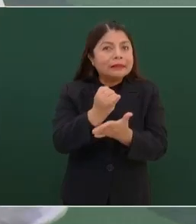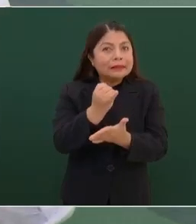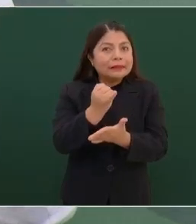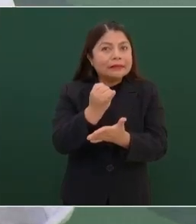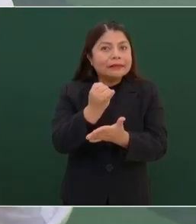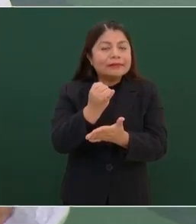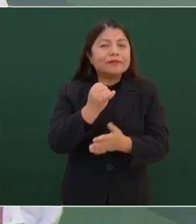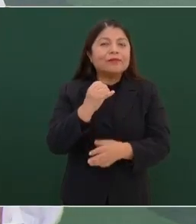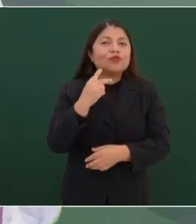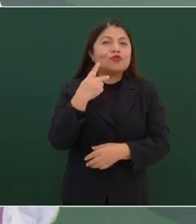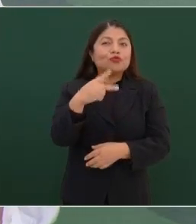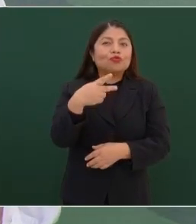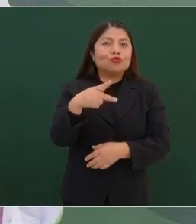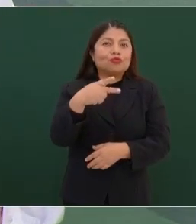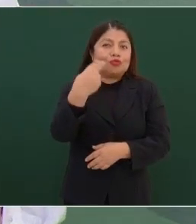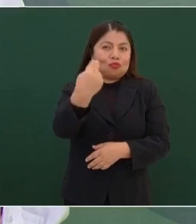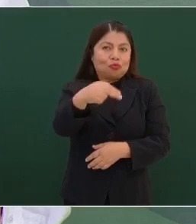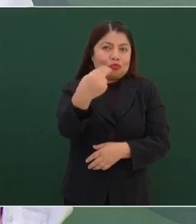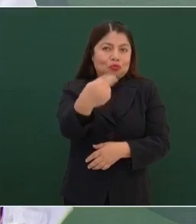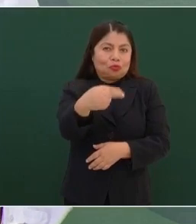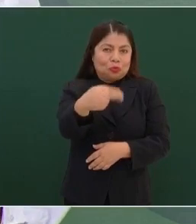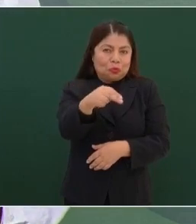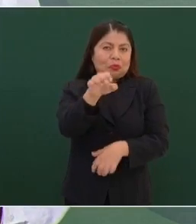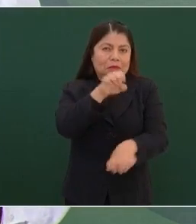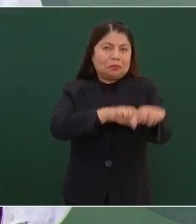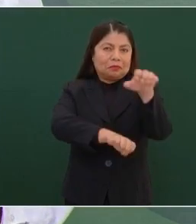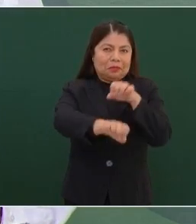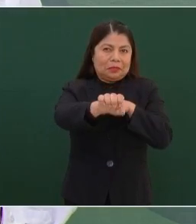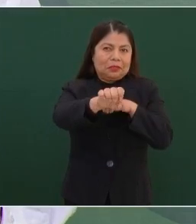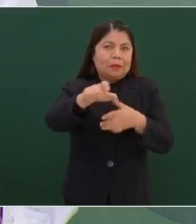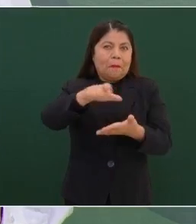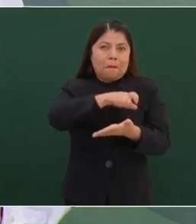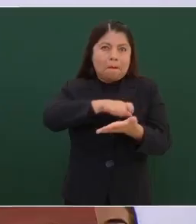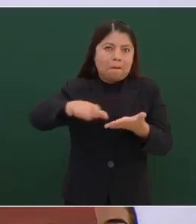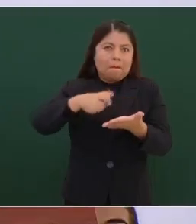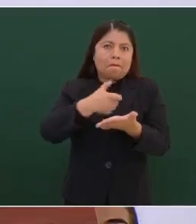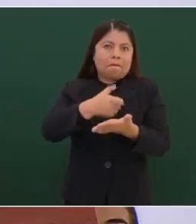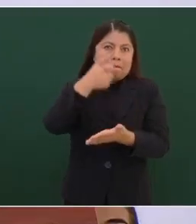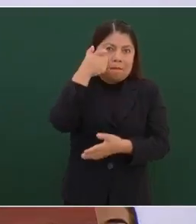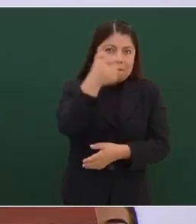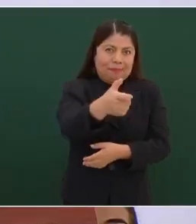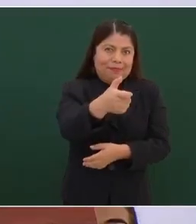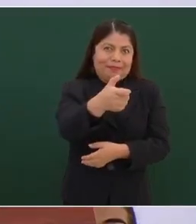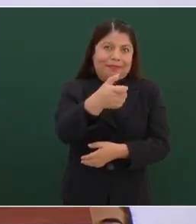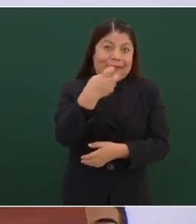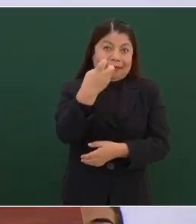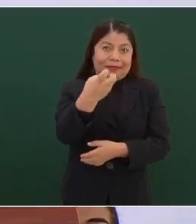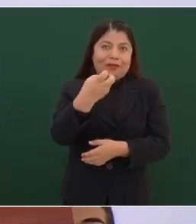comprar la marca y ayudar a los trabajadores,